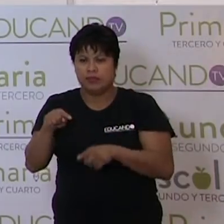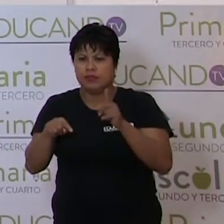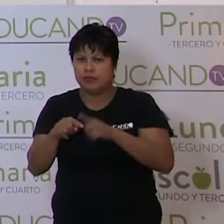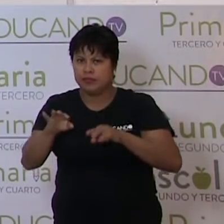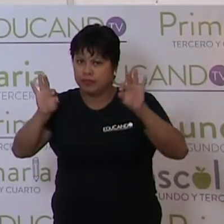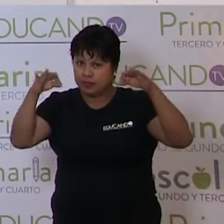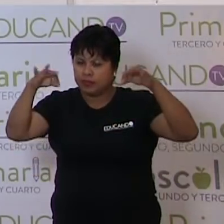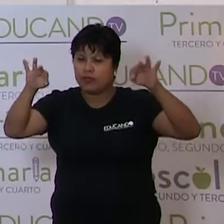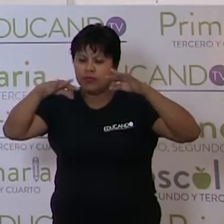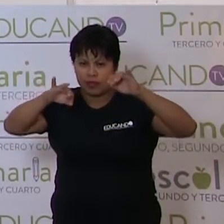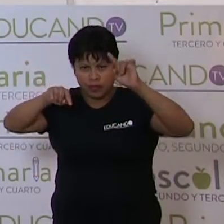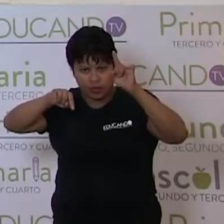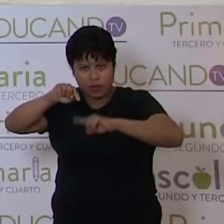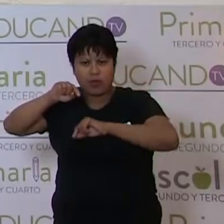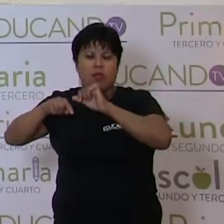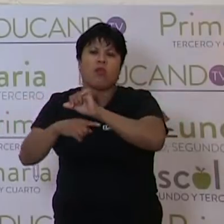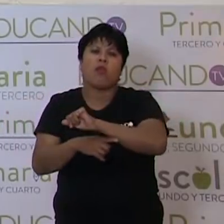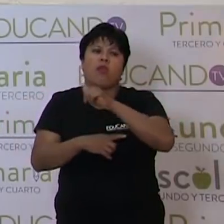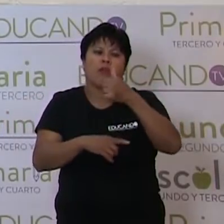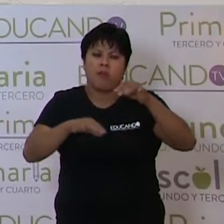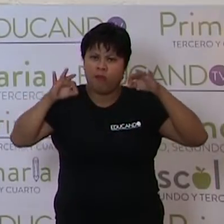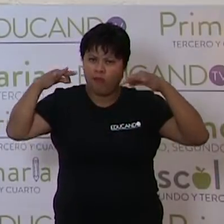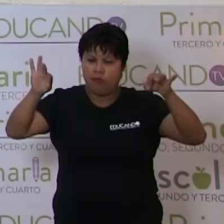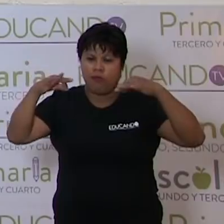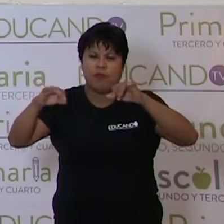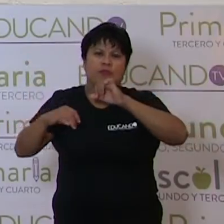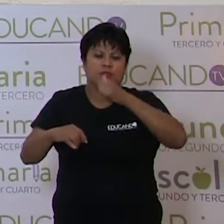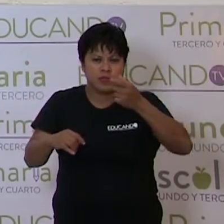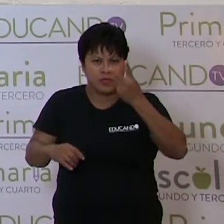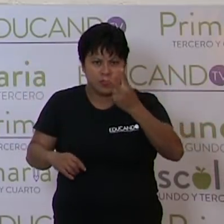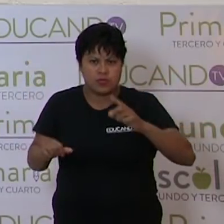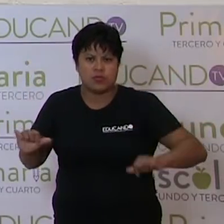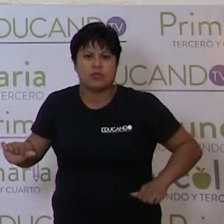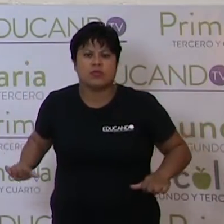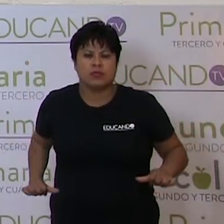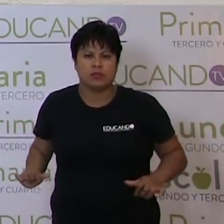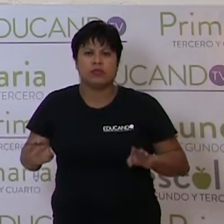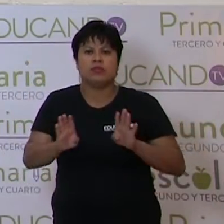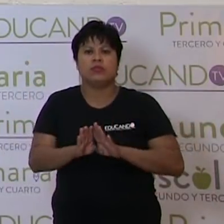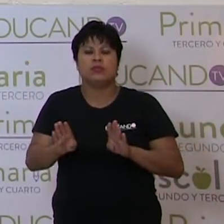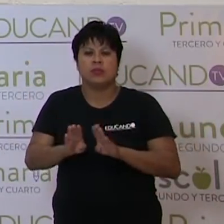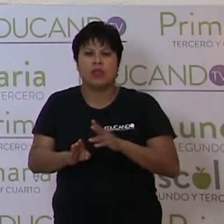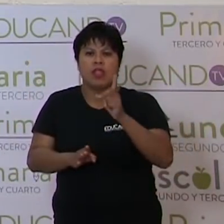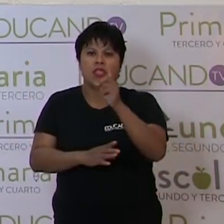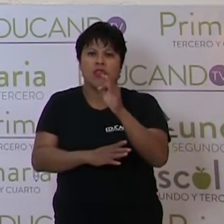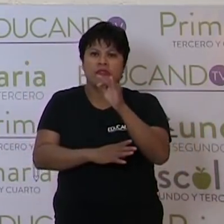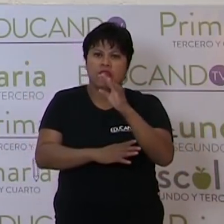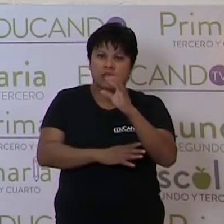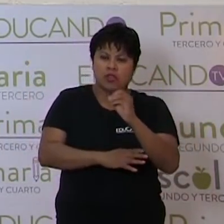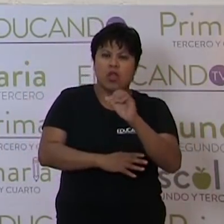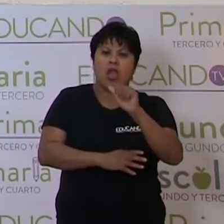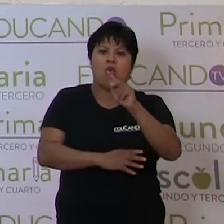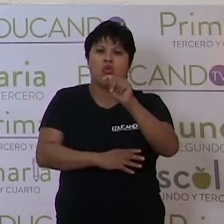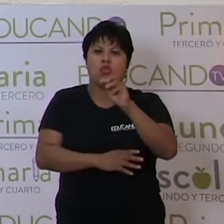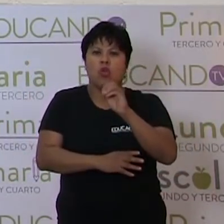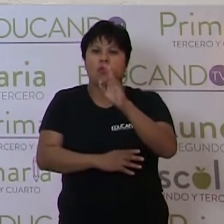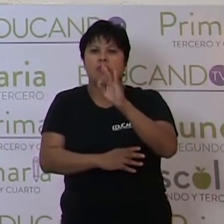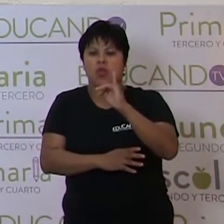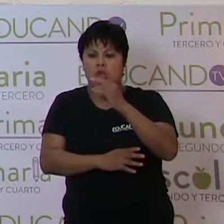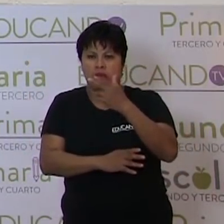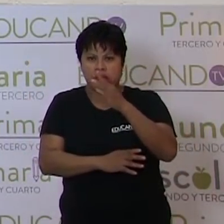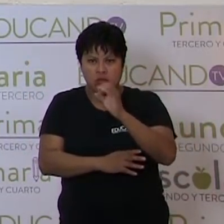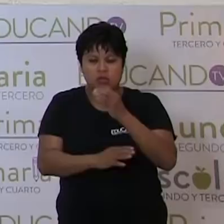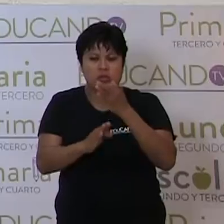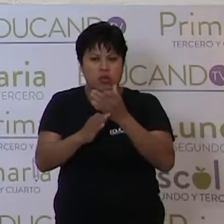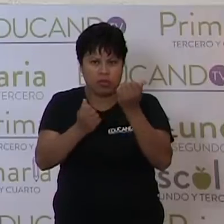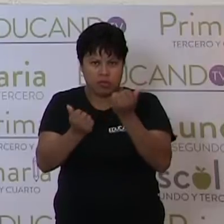a colocar los otros dos ejercicios de textos autobiográficos que les traje el día de